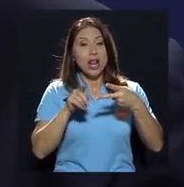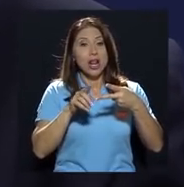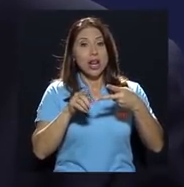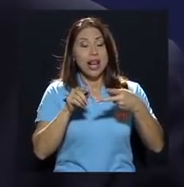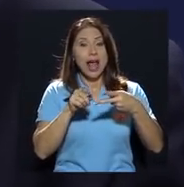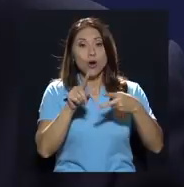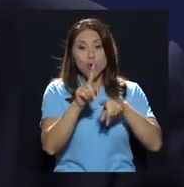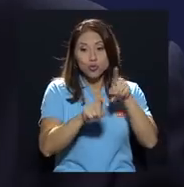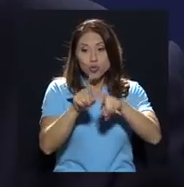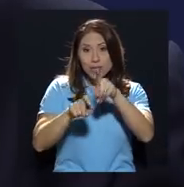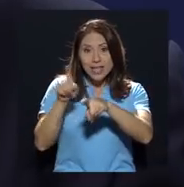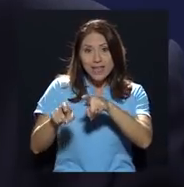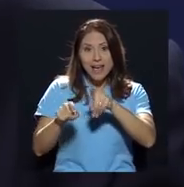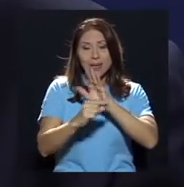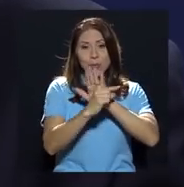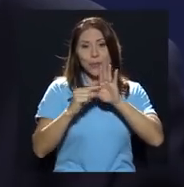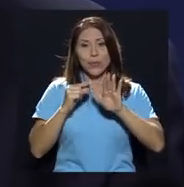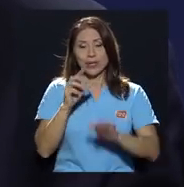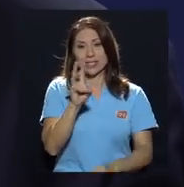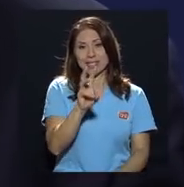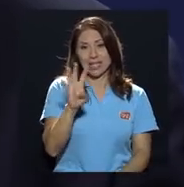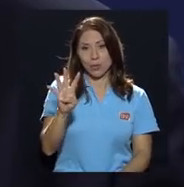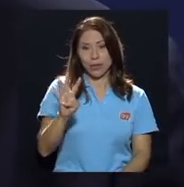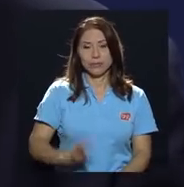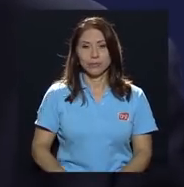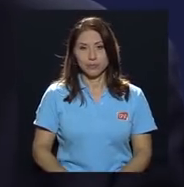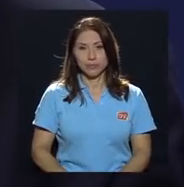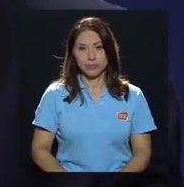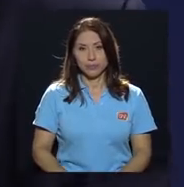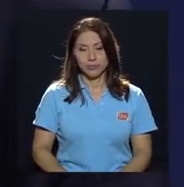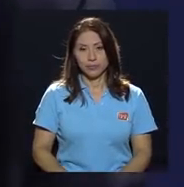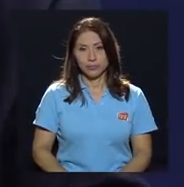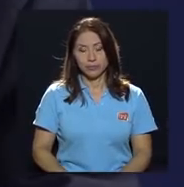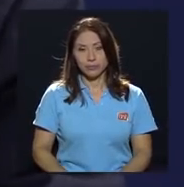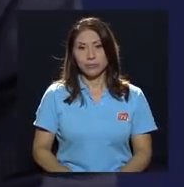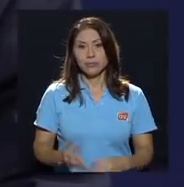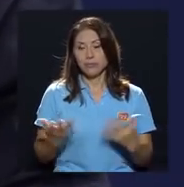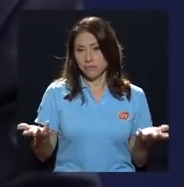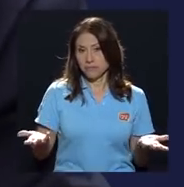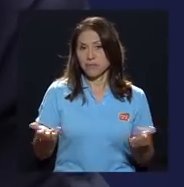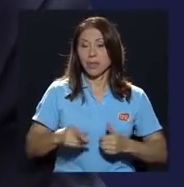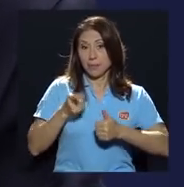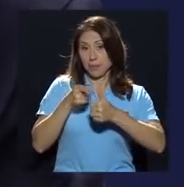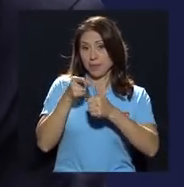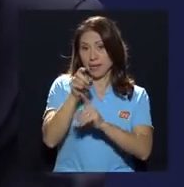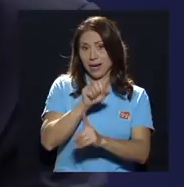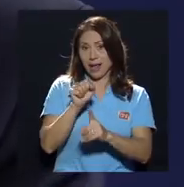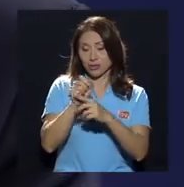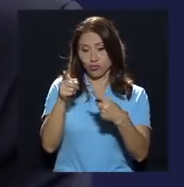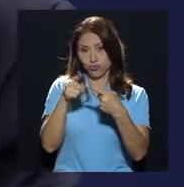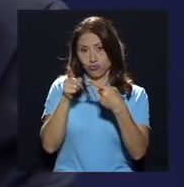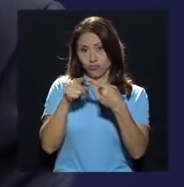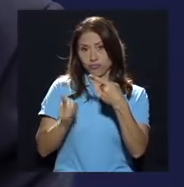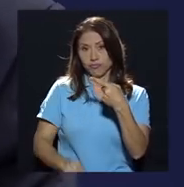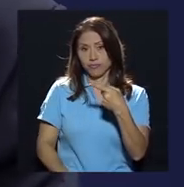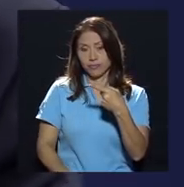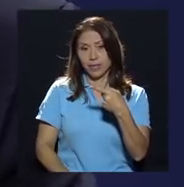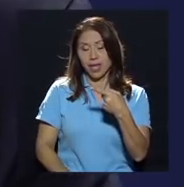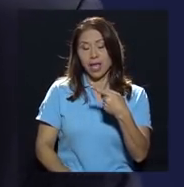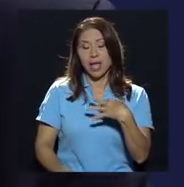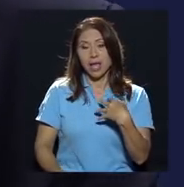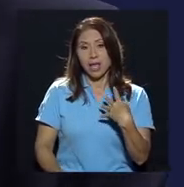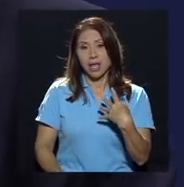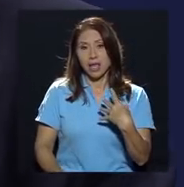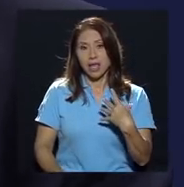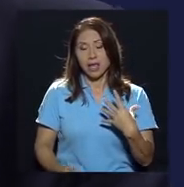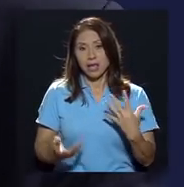jurisdicción con consultiva en el artículo 64 bueno el primer caso que